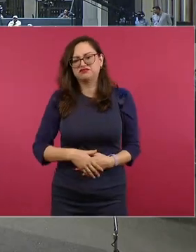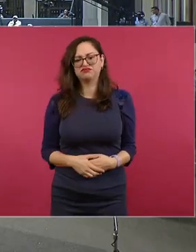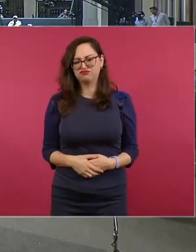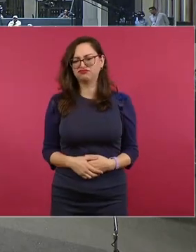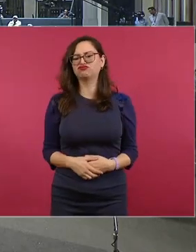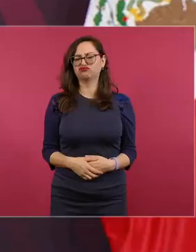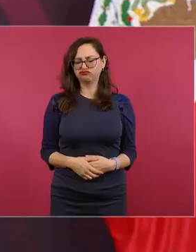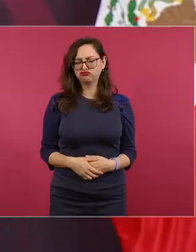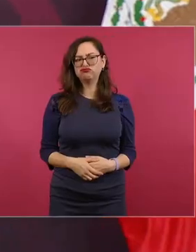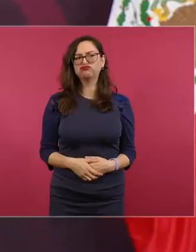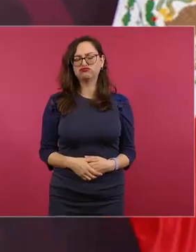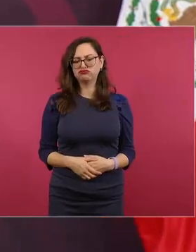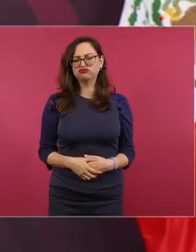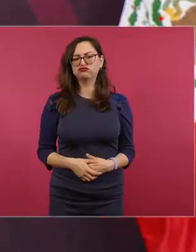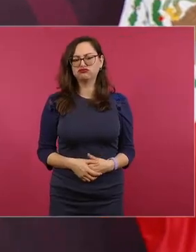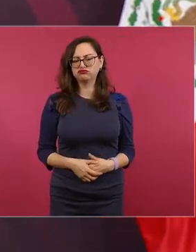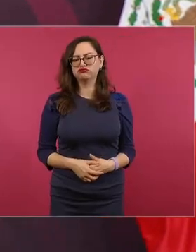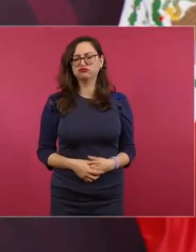mucho, mucho,